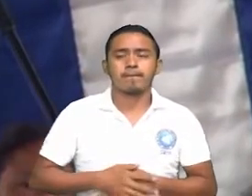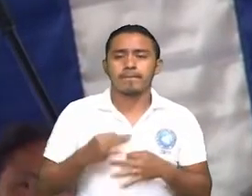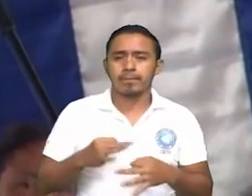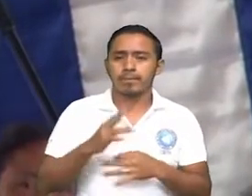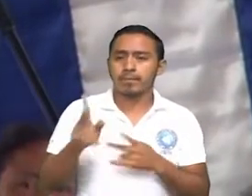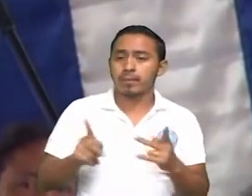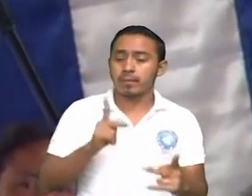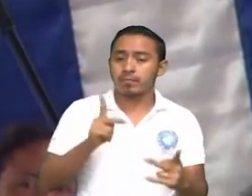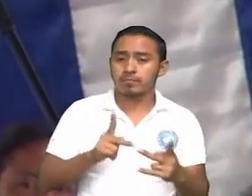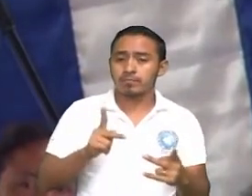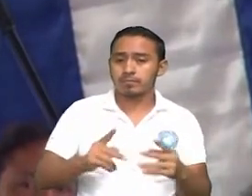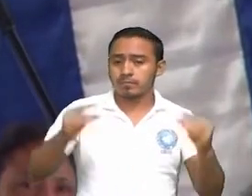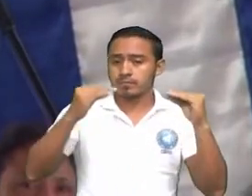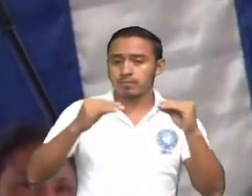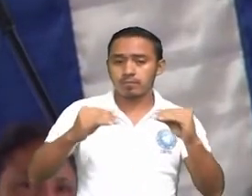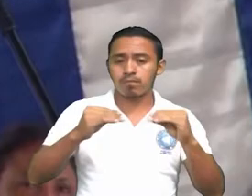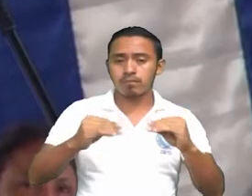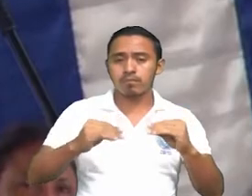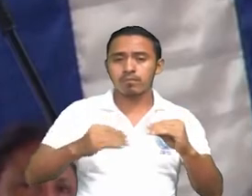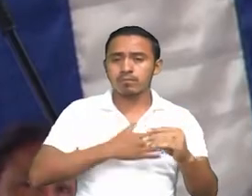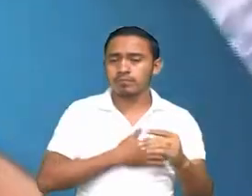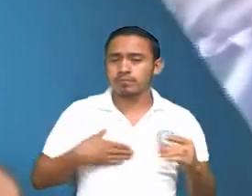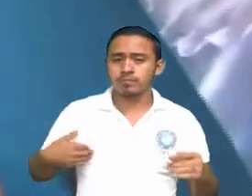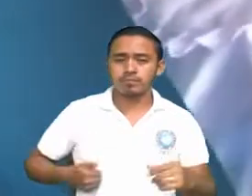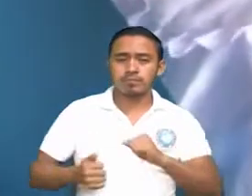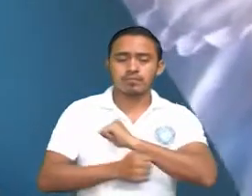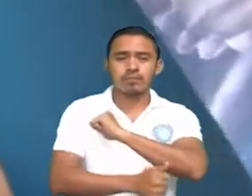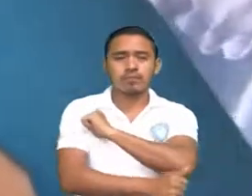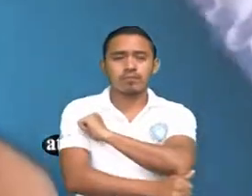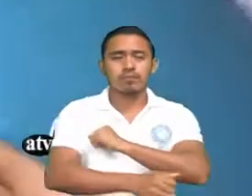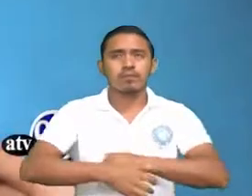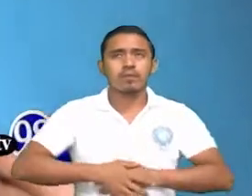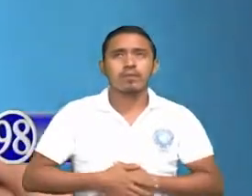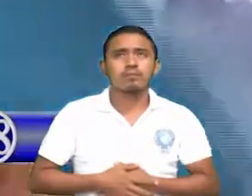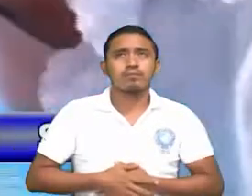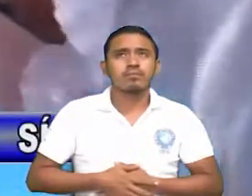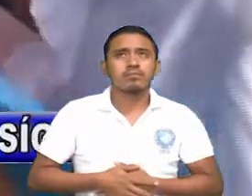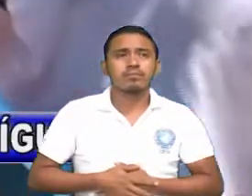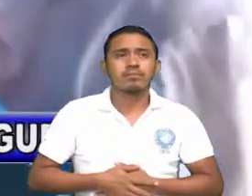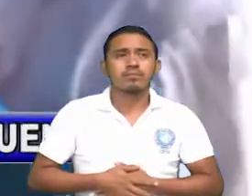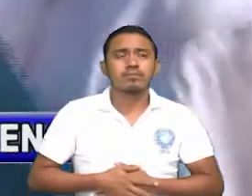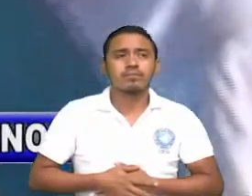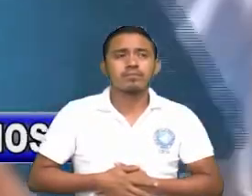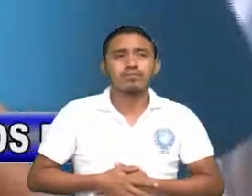con calidad educativa a nuestros mejores alumnos.